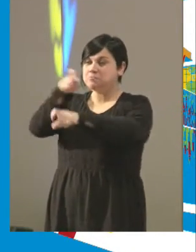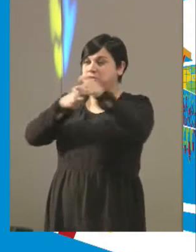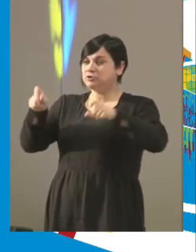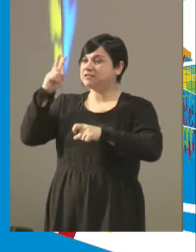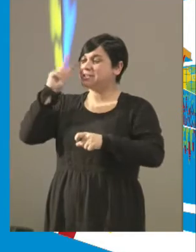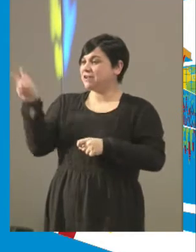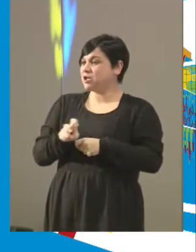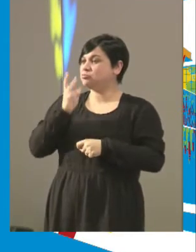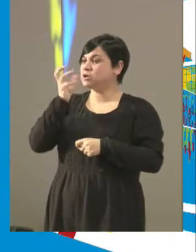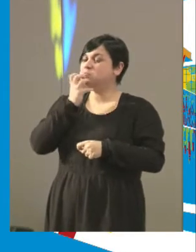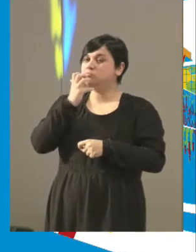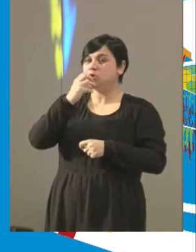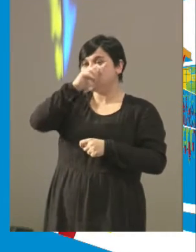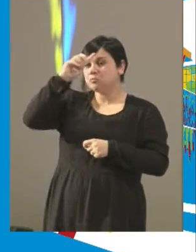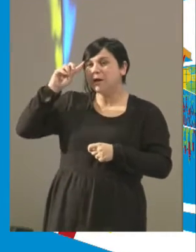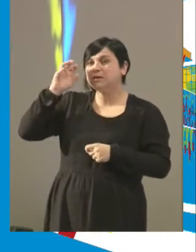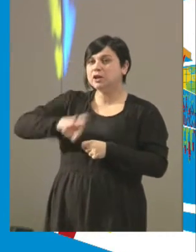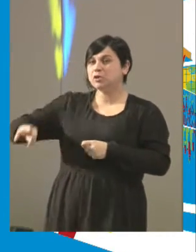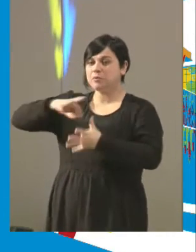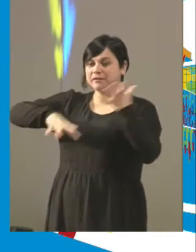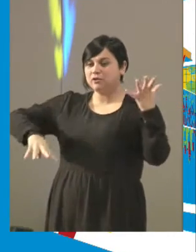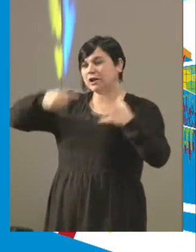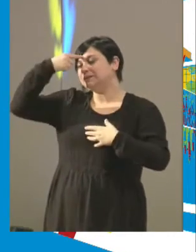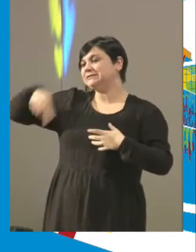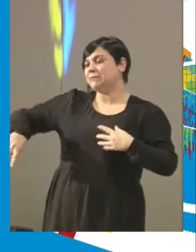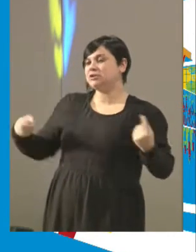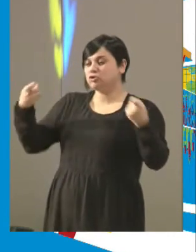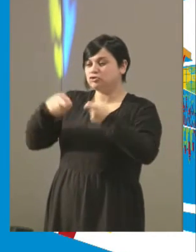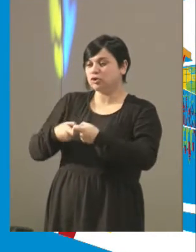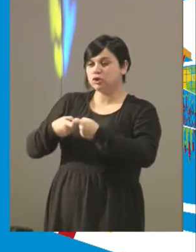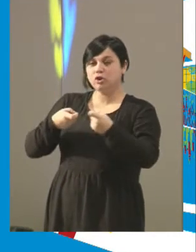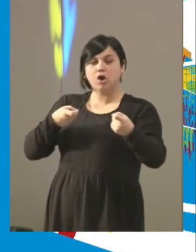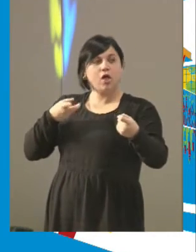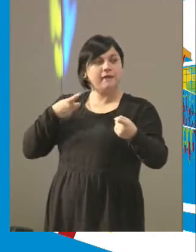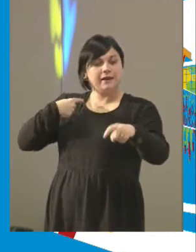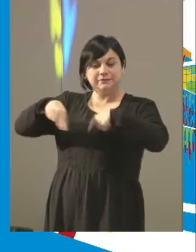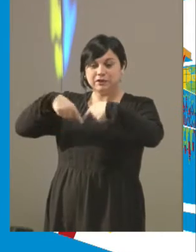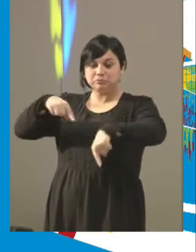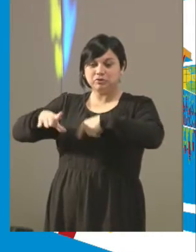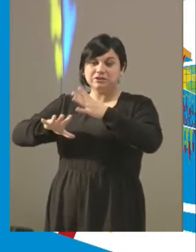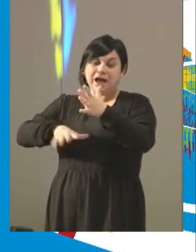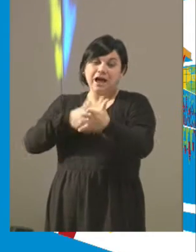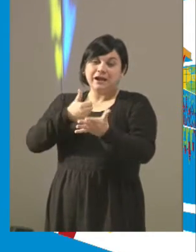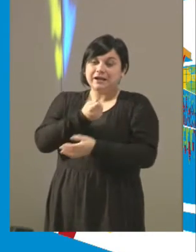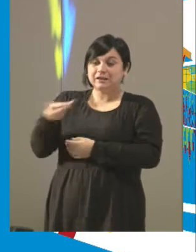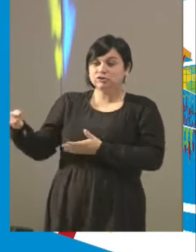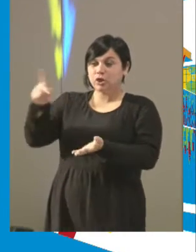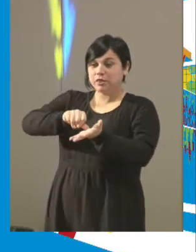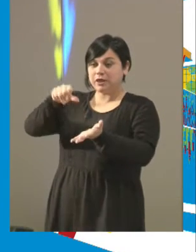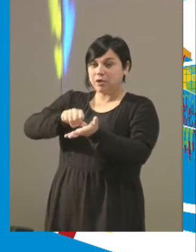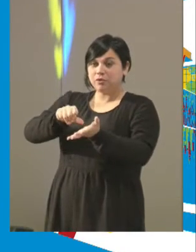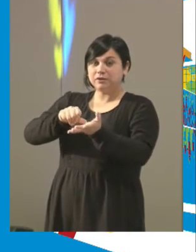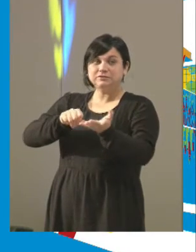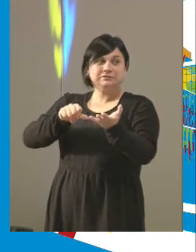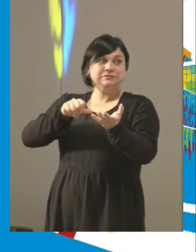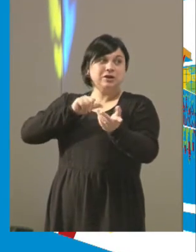sitios como Madrid y Barcelona sabéis lo que es un consorcio de transportes. Para el resto de ciudades, incluso para Zaragoza, me conviene o merece la pena que os